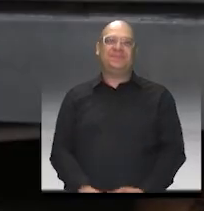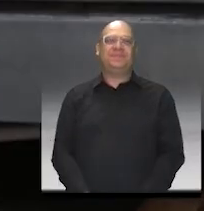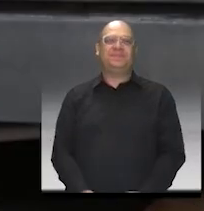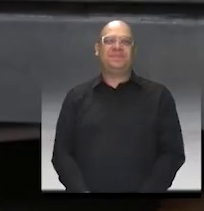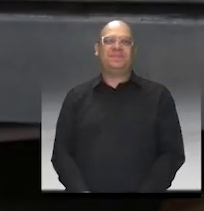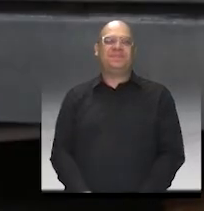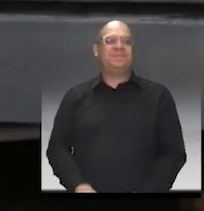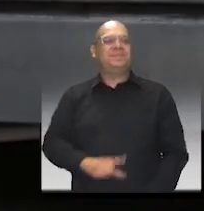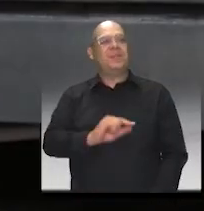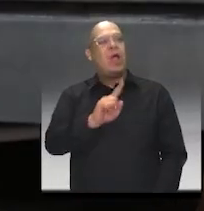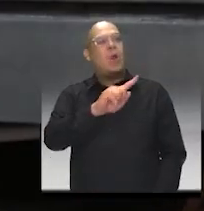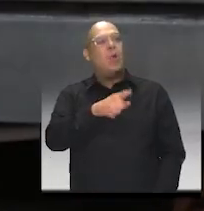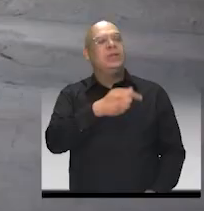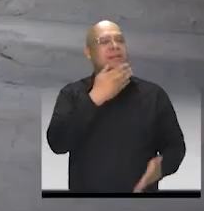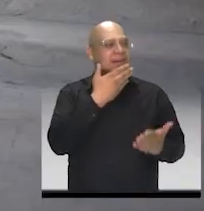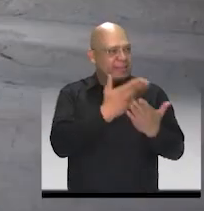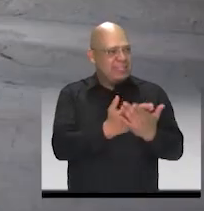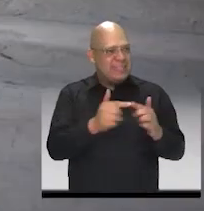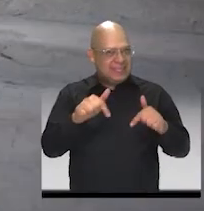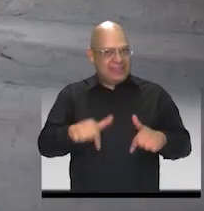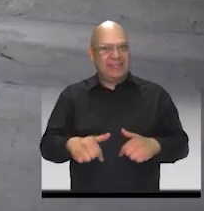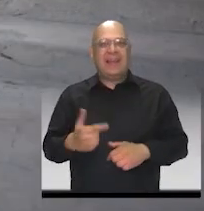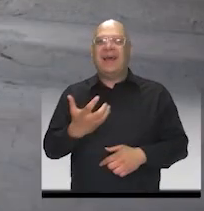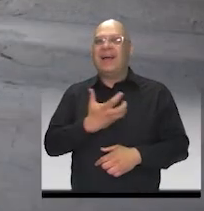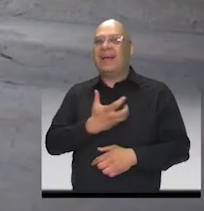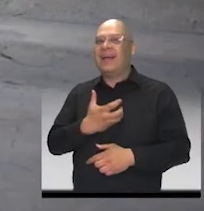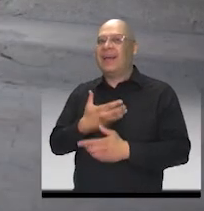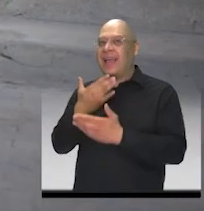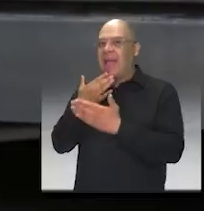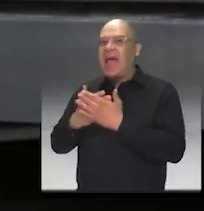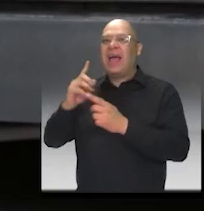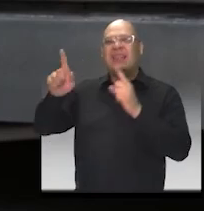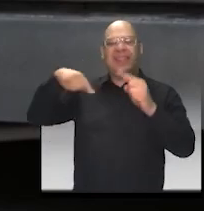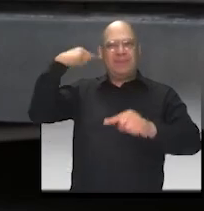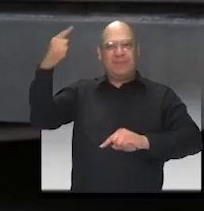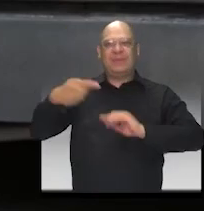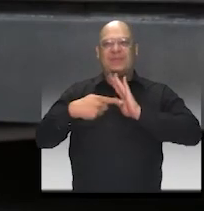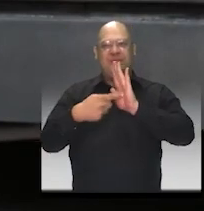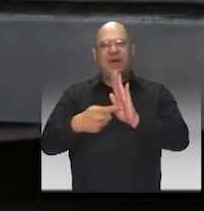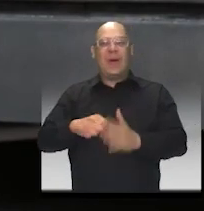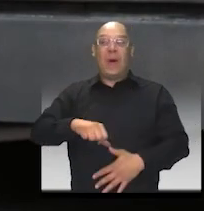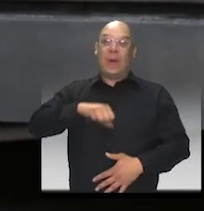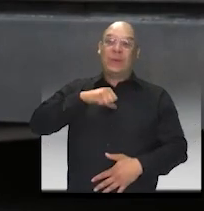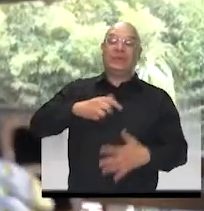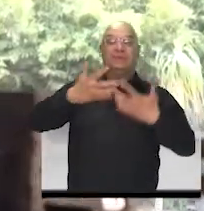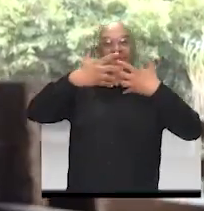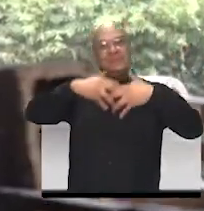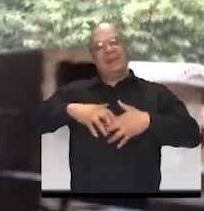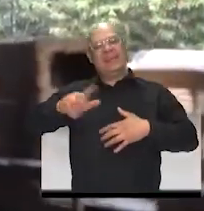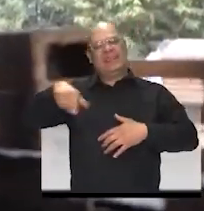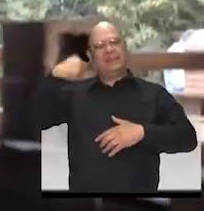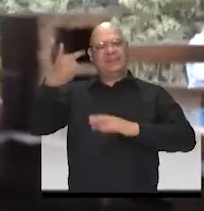Don Luis, muchísimas gracias por habernos recibido. Alcalde, nos vemos en nuestra próxima sección, Orgullo Empresarial.